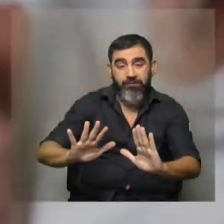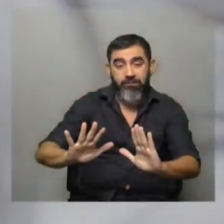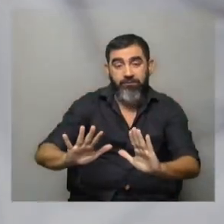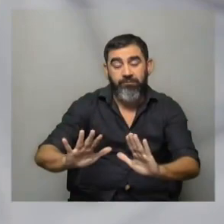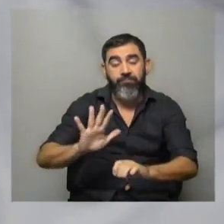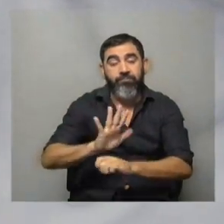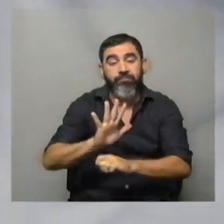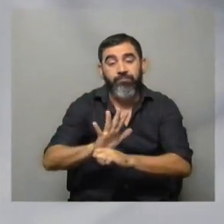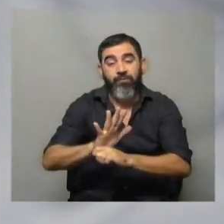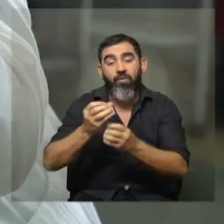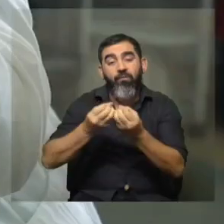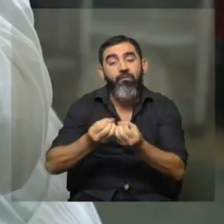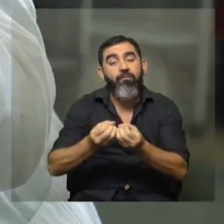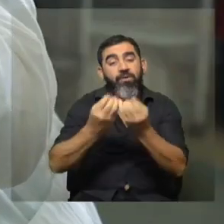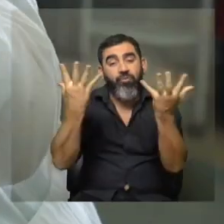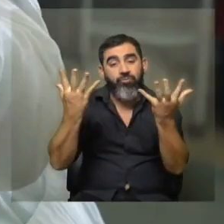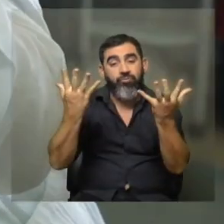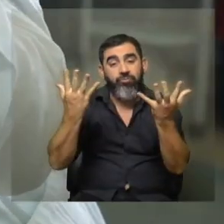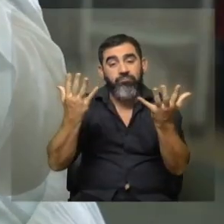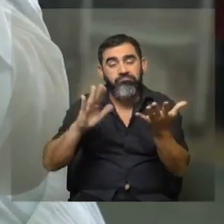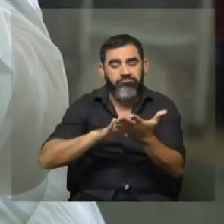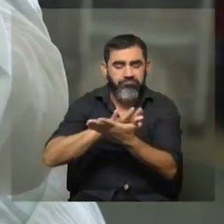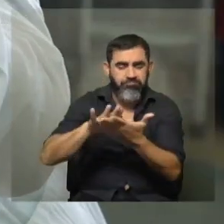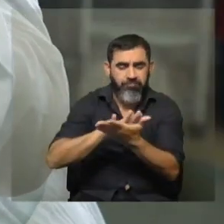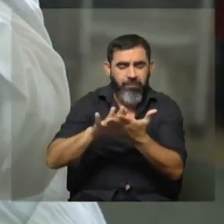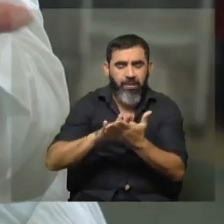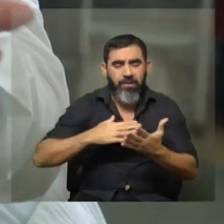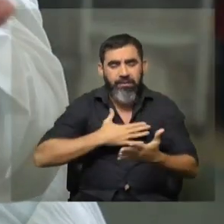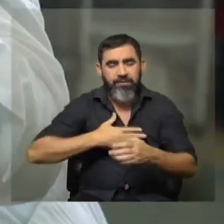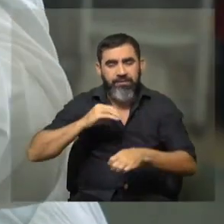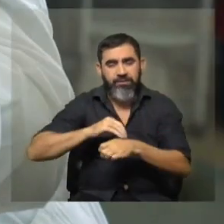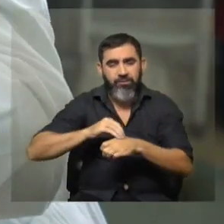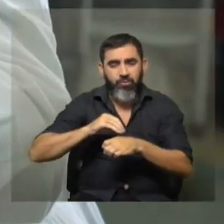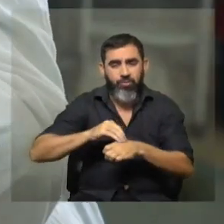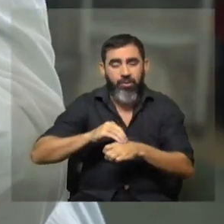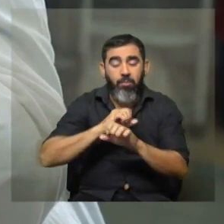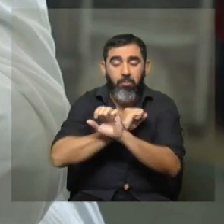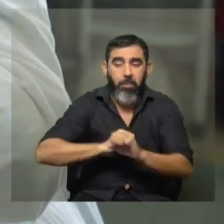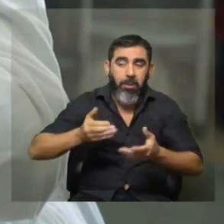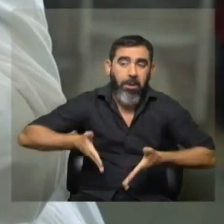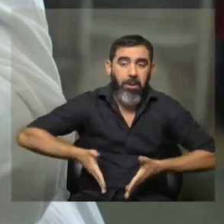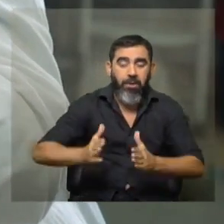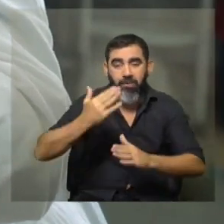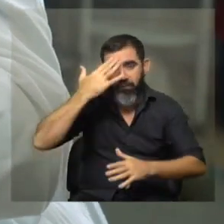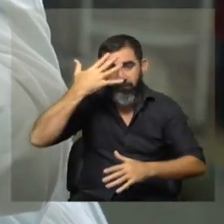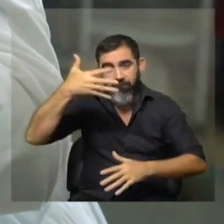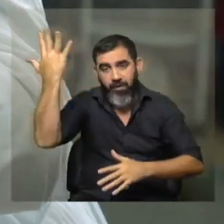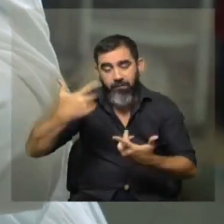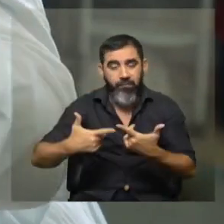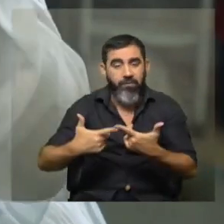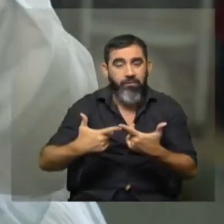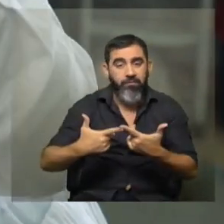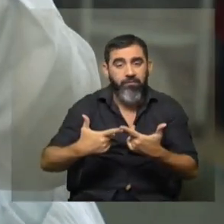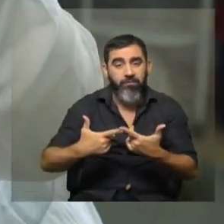como un cuadro infeccioso sin ningún tipo de sintomatología característica. El niño puede nacer con fiebre, puede